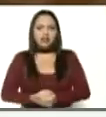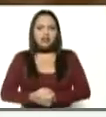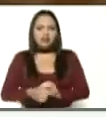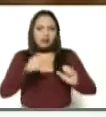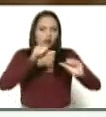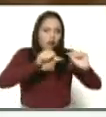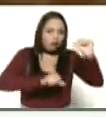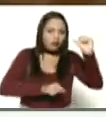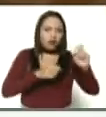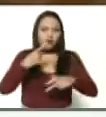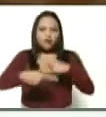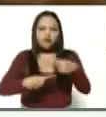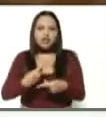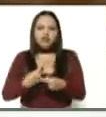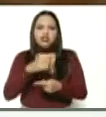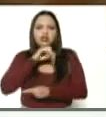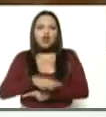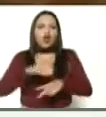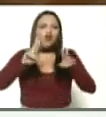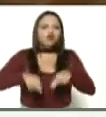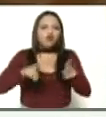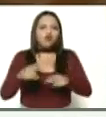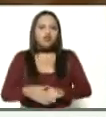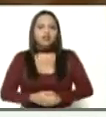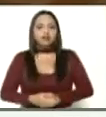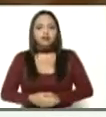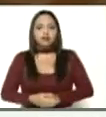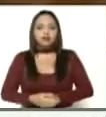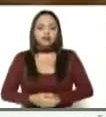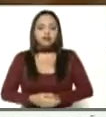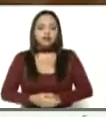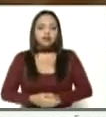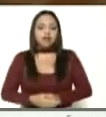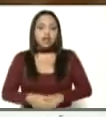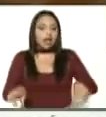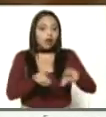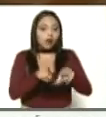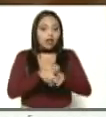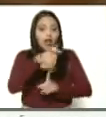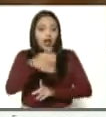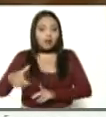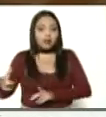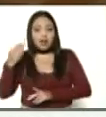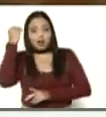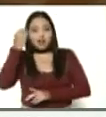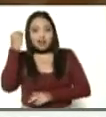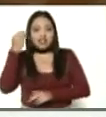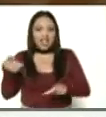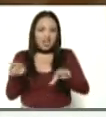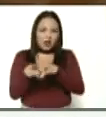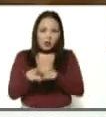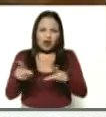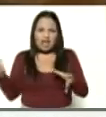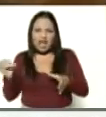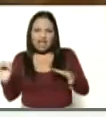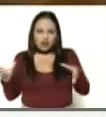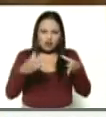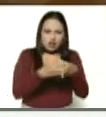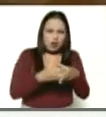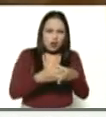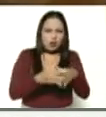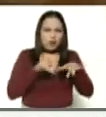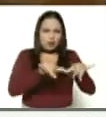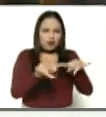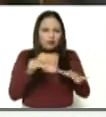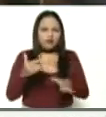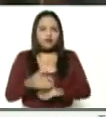históricos, nunca en todos, porque esos son de que todo el mundo va y piensa igual y quiere jalar al mismo lado. Y eso se evidencia en este momento. Así que